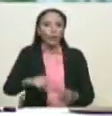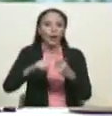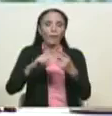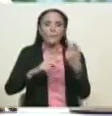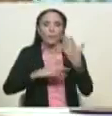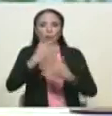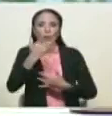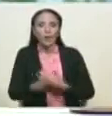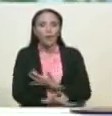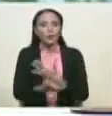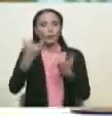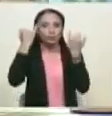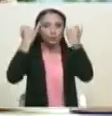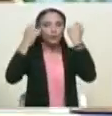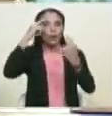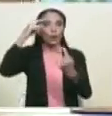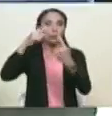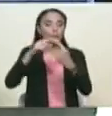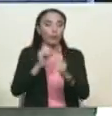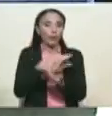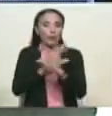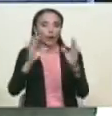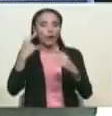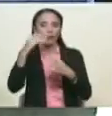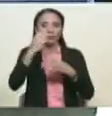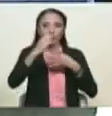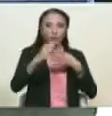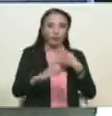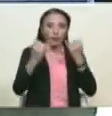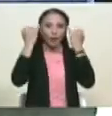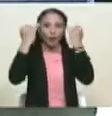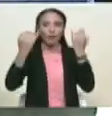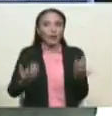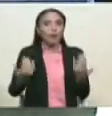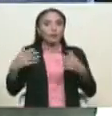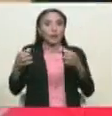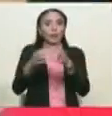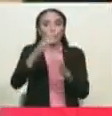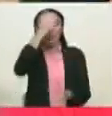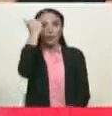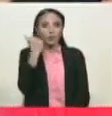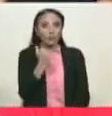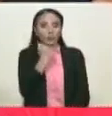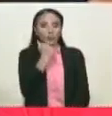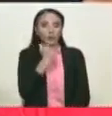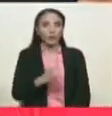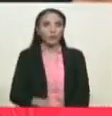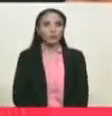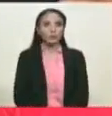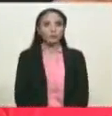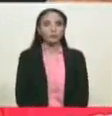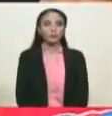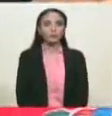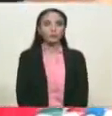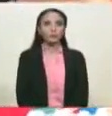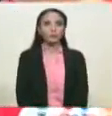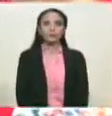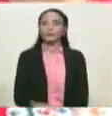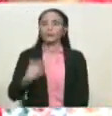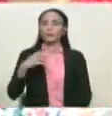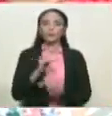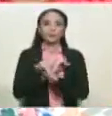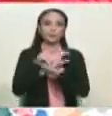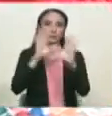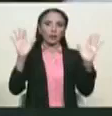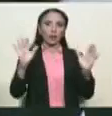con rumbo, con objetivos claros, con estrategia. Eso es el Frente Francisco de Miranda. Una vanguardia clara